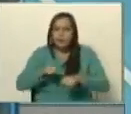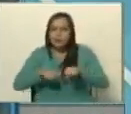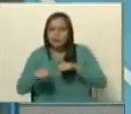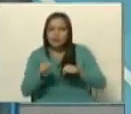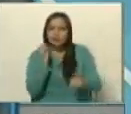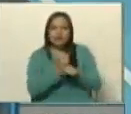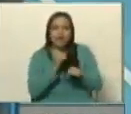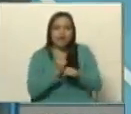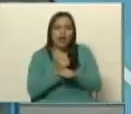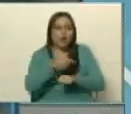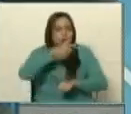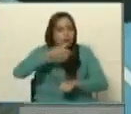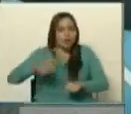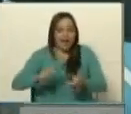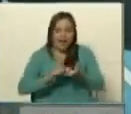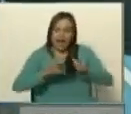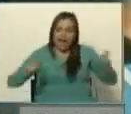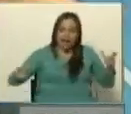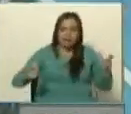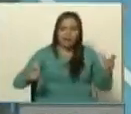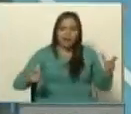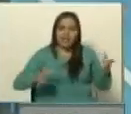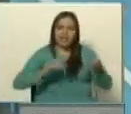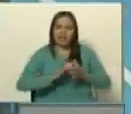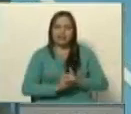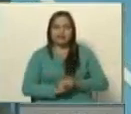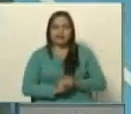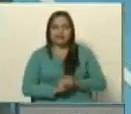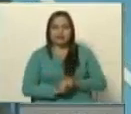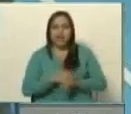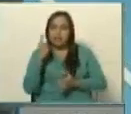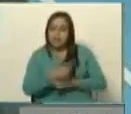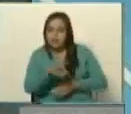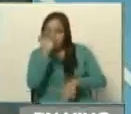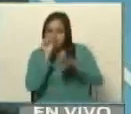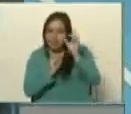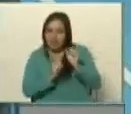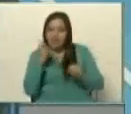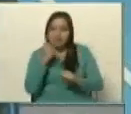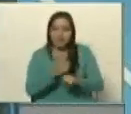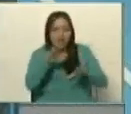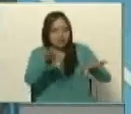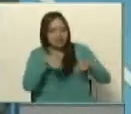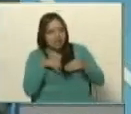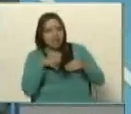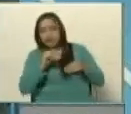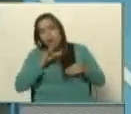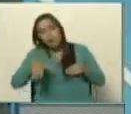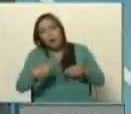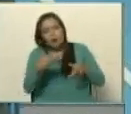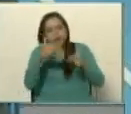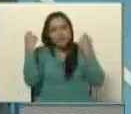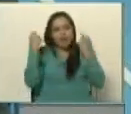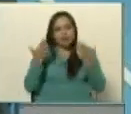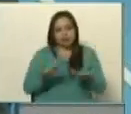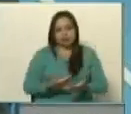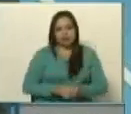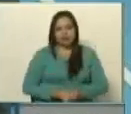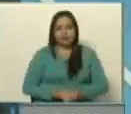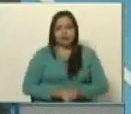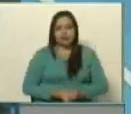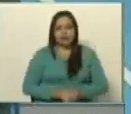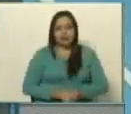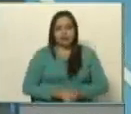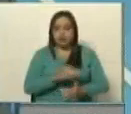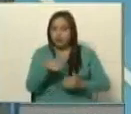gestión popular amplia, general, que hay que entender, que hay que reconocer, que no se puede negar, que es a todos